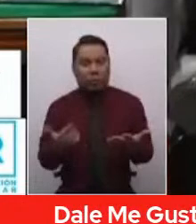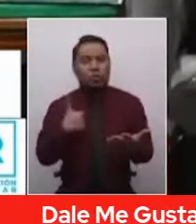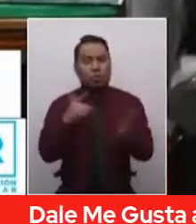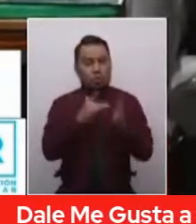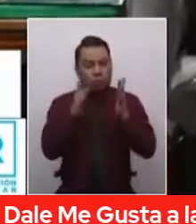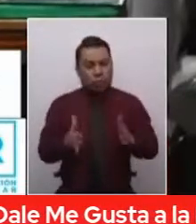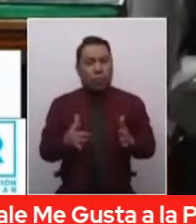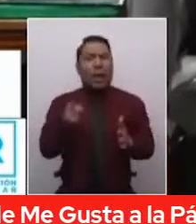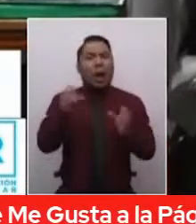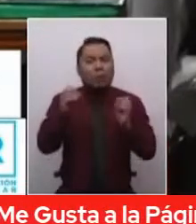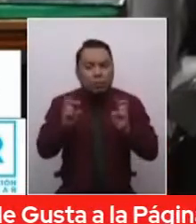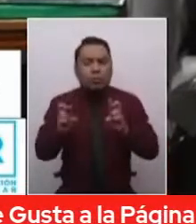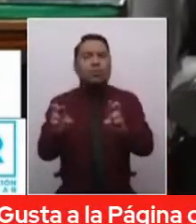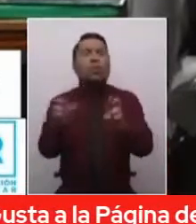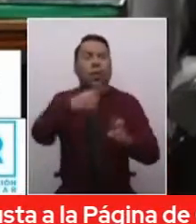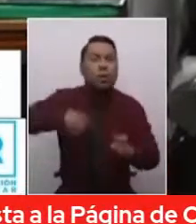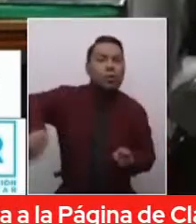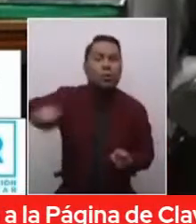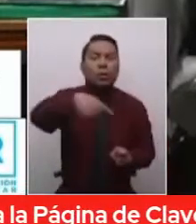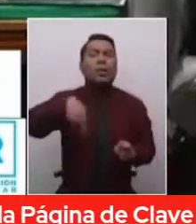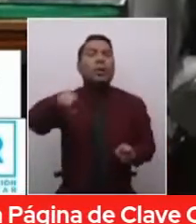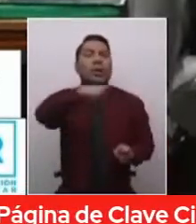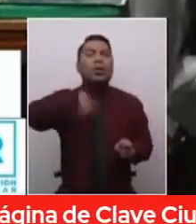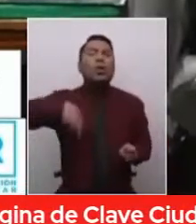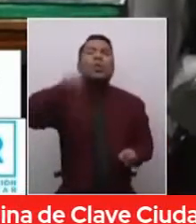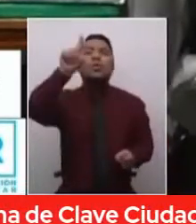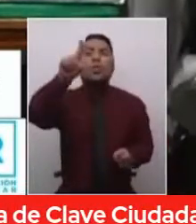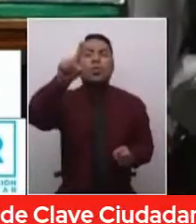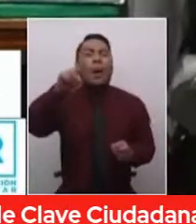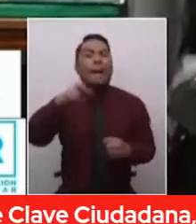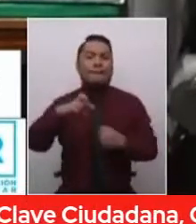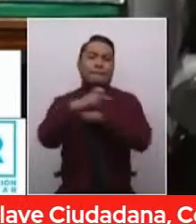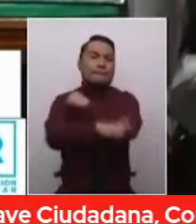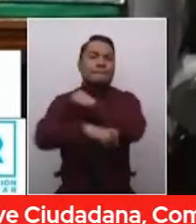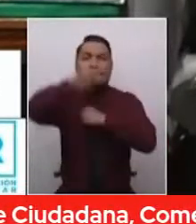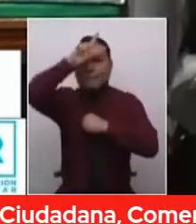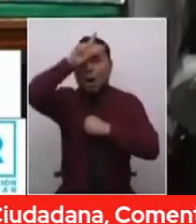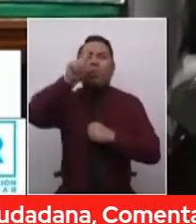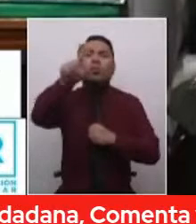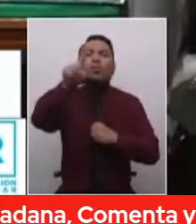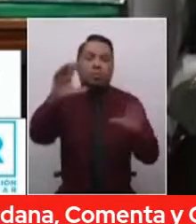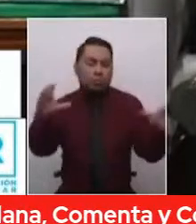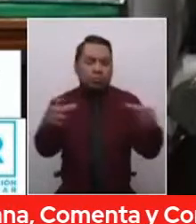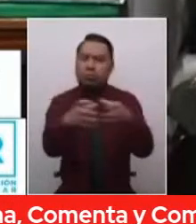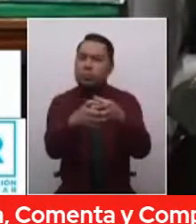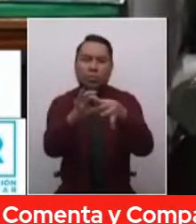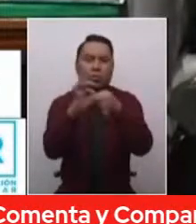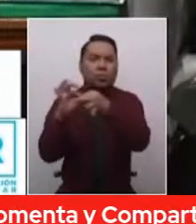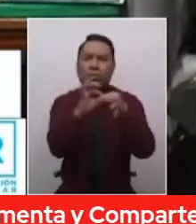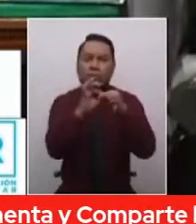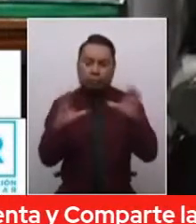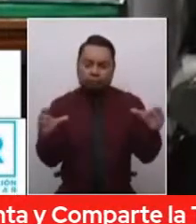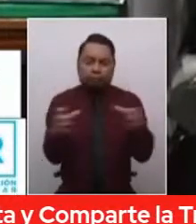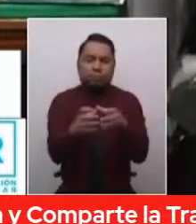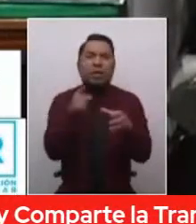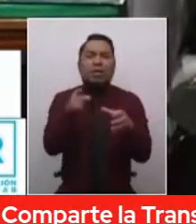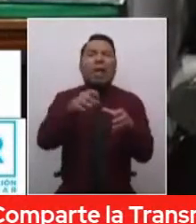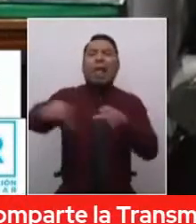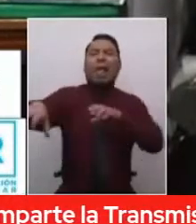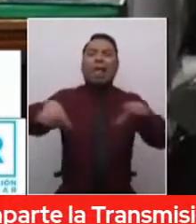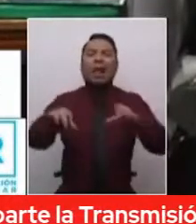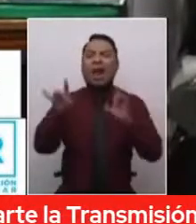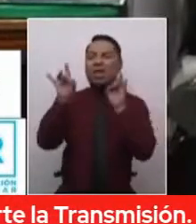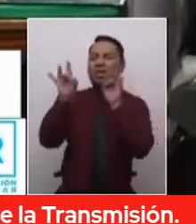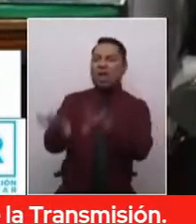oportunidad es para todos. Somos una sola nación, un solo país y todos salimos juntos. No predicamos el